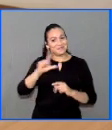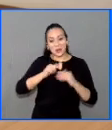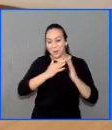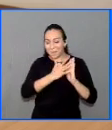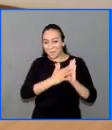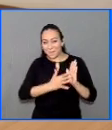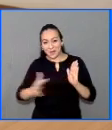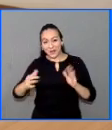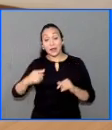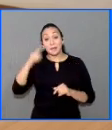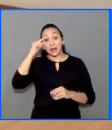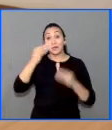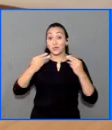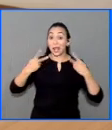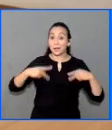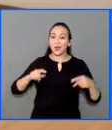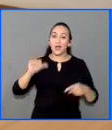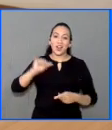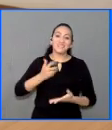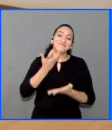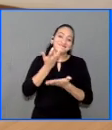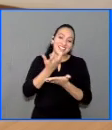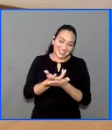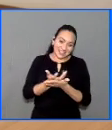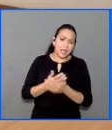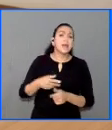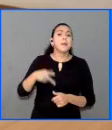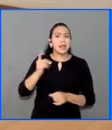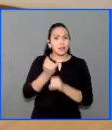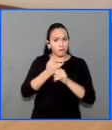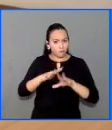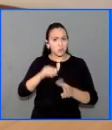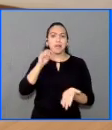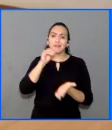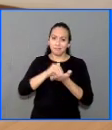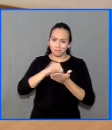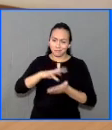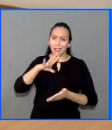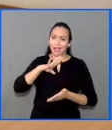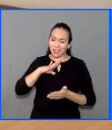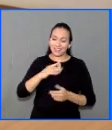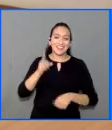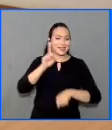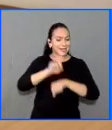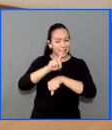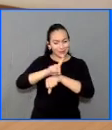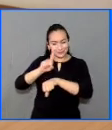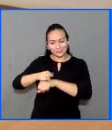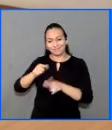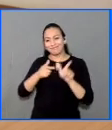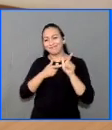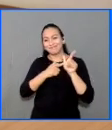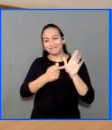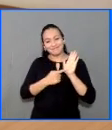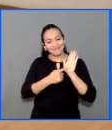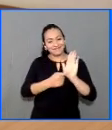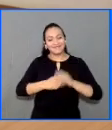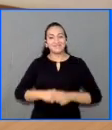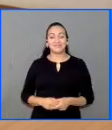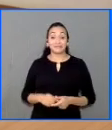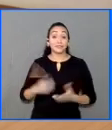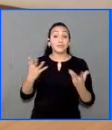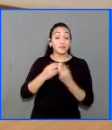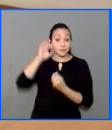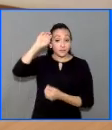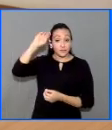fue feriado, pero la información, desde luego, como todos los días, se sigue generando. Osiris Rostro en la